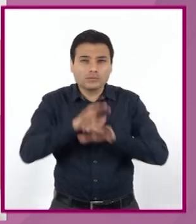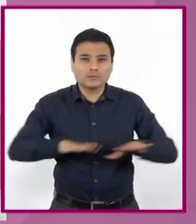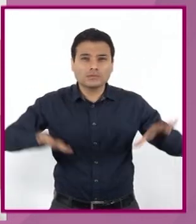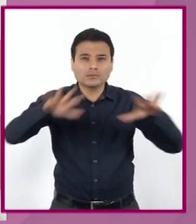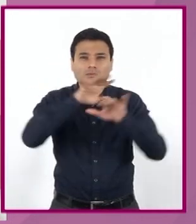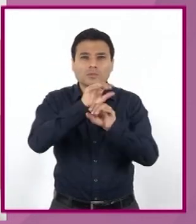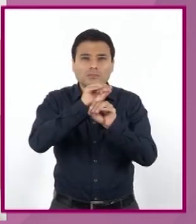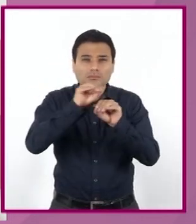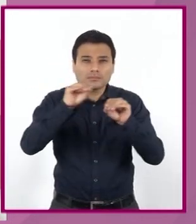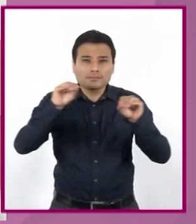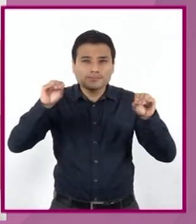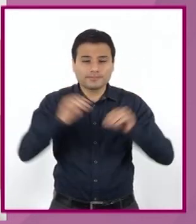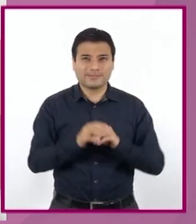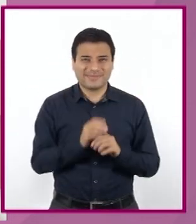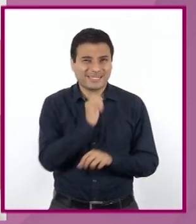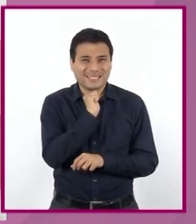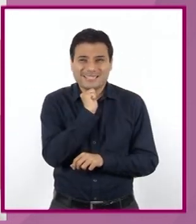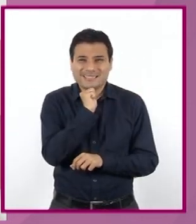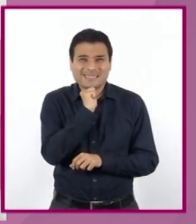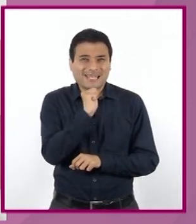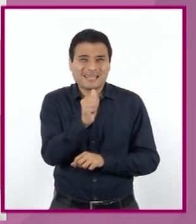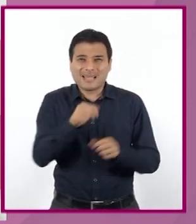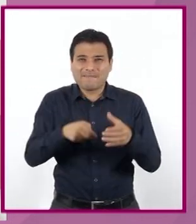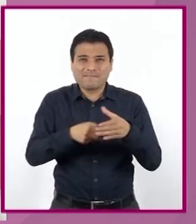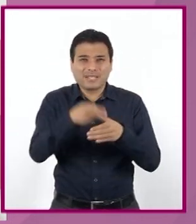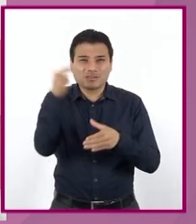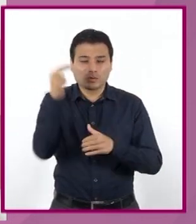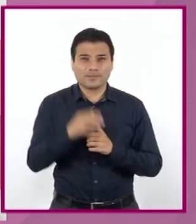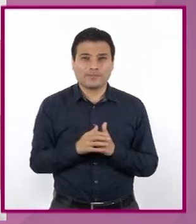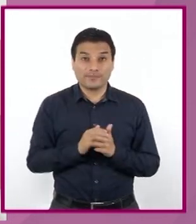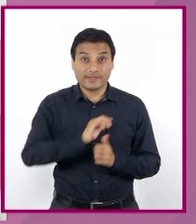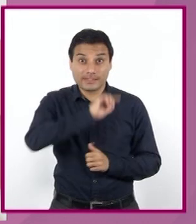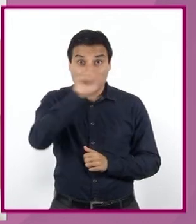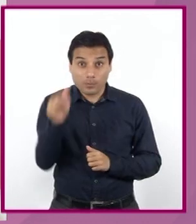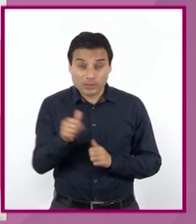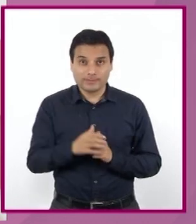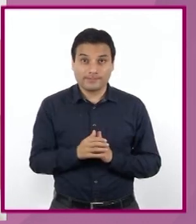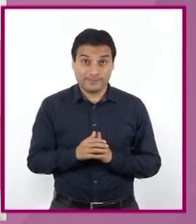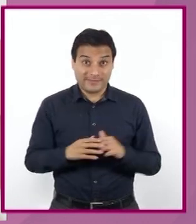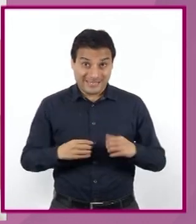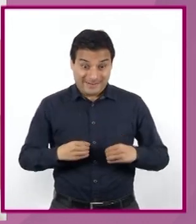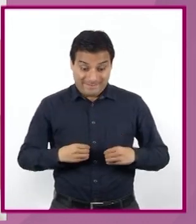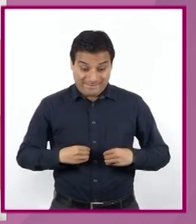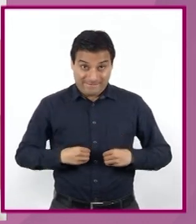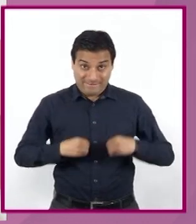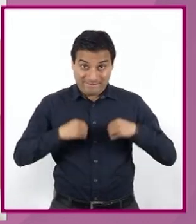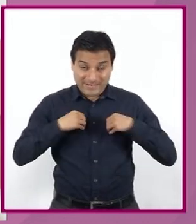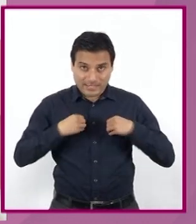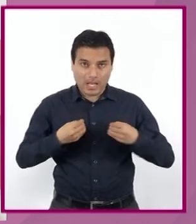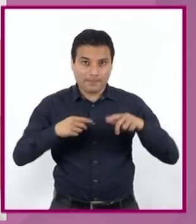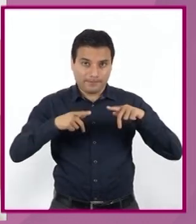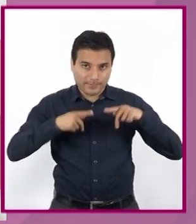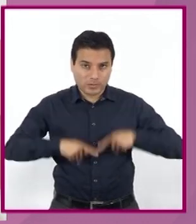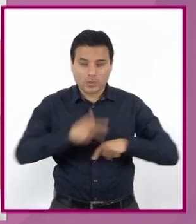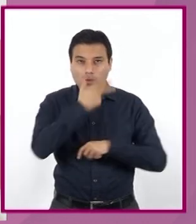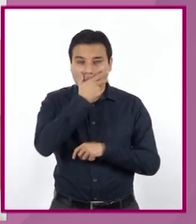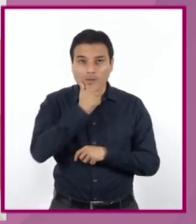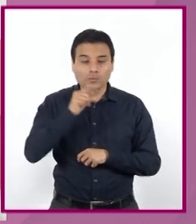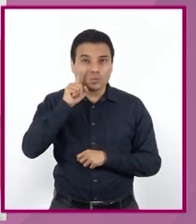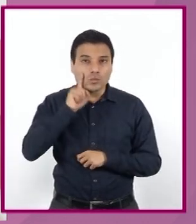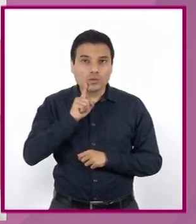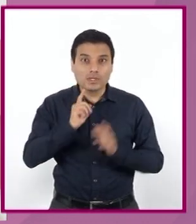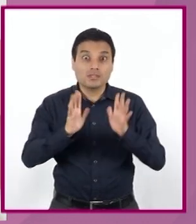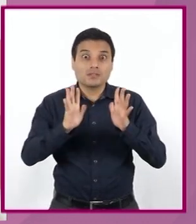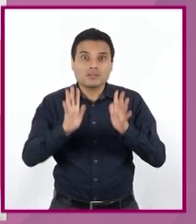silencio, la nada, hasta que la vida y con ella, los hombres y las mujeres vistieron